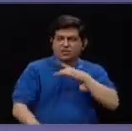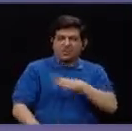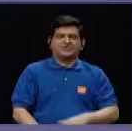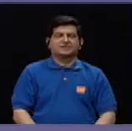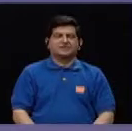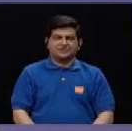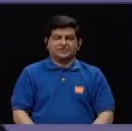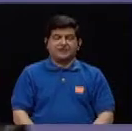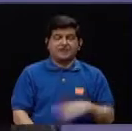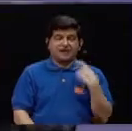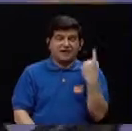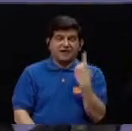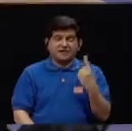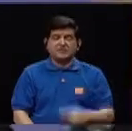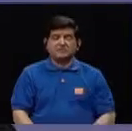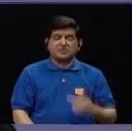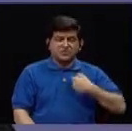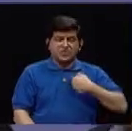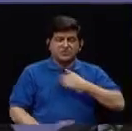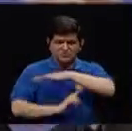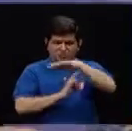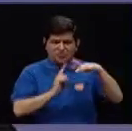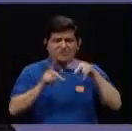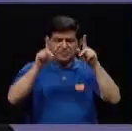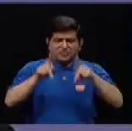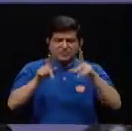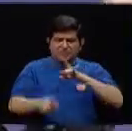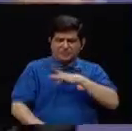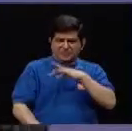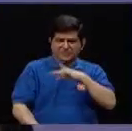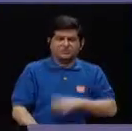Chile, y siempre estuve muy rodeada de chilenos, entonces estaba